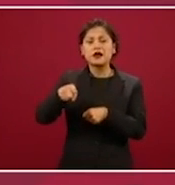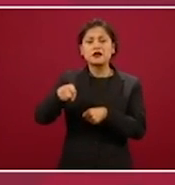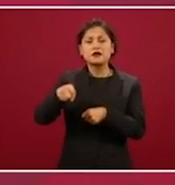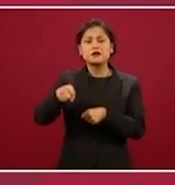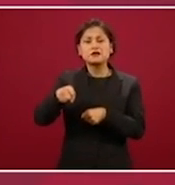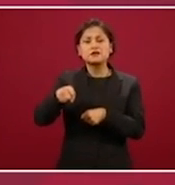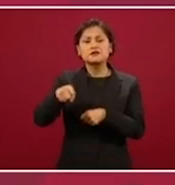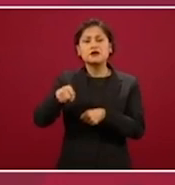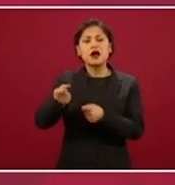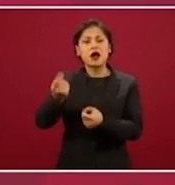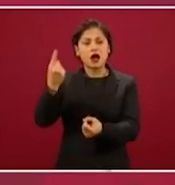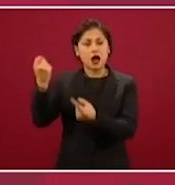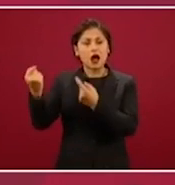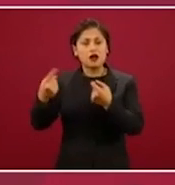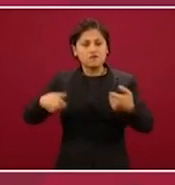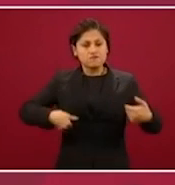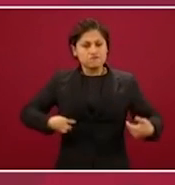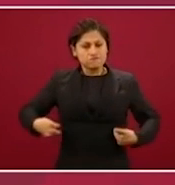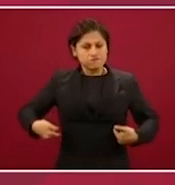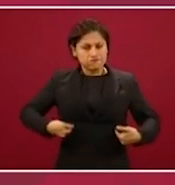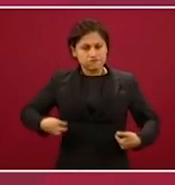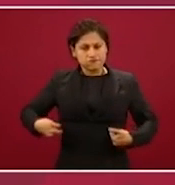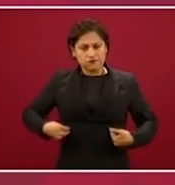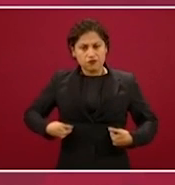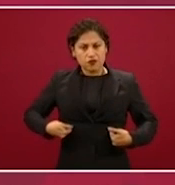muy molestos, los medios de la derecha,